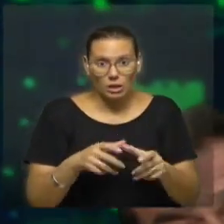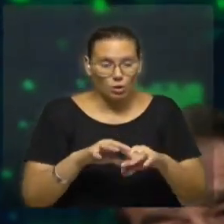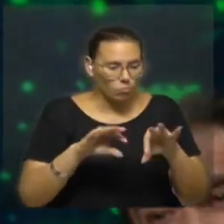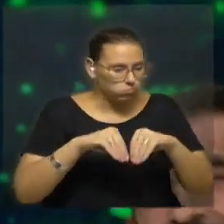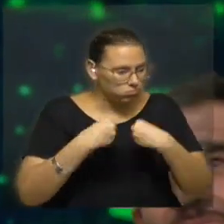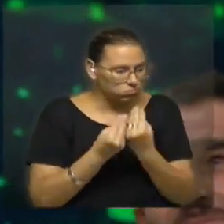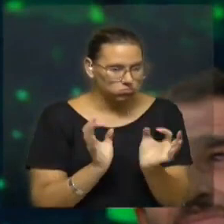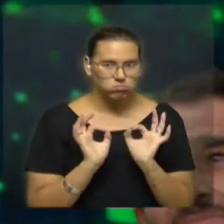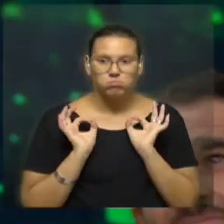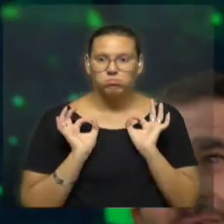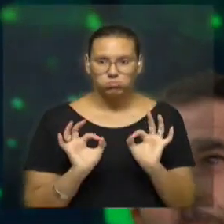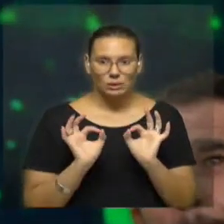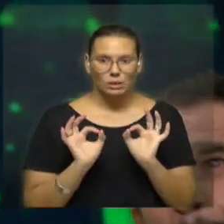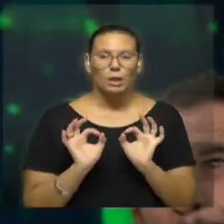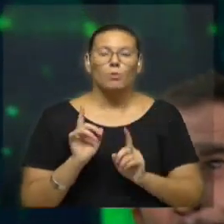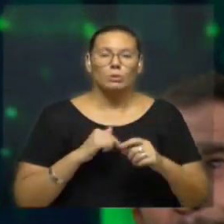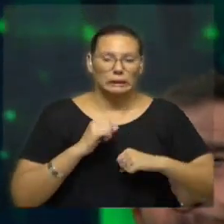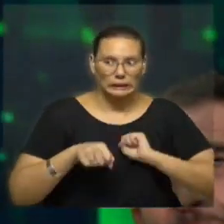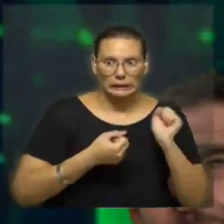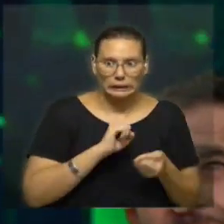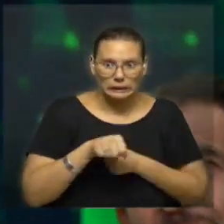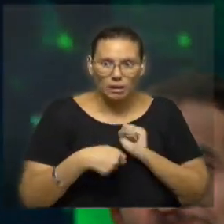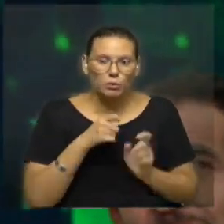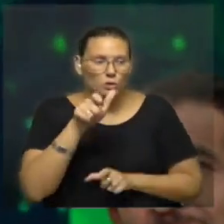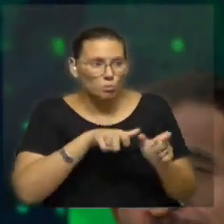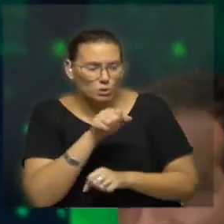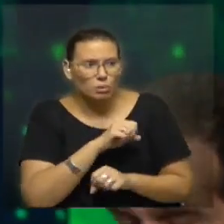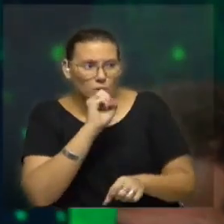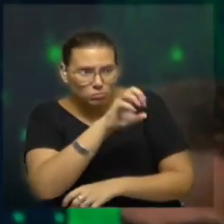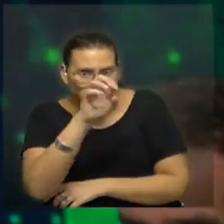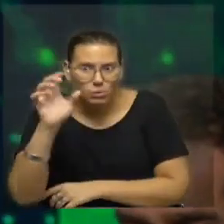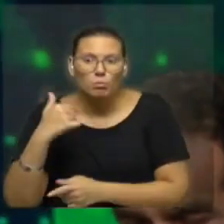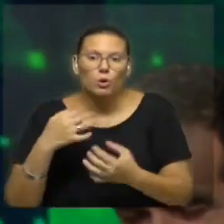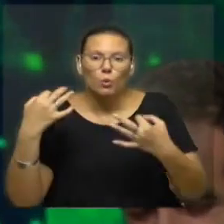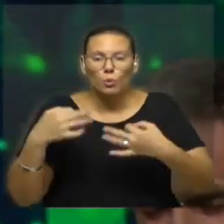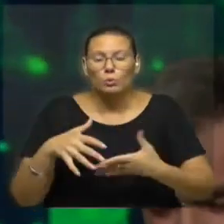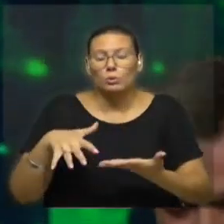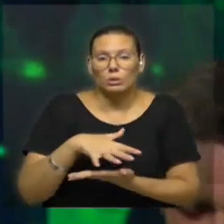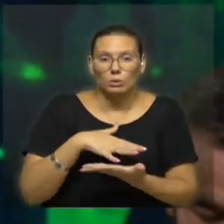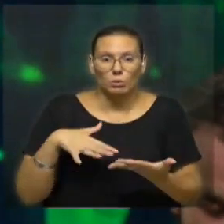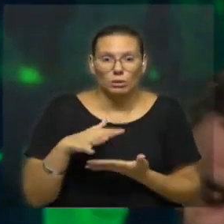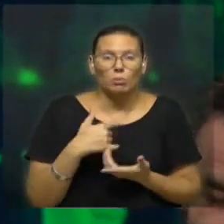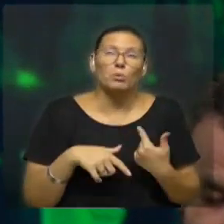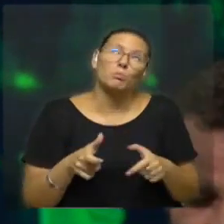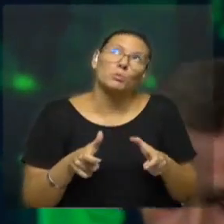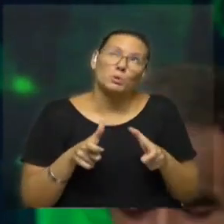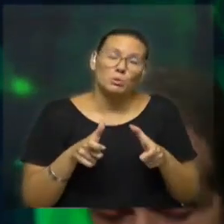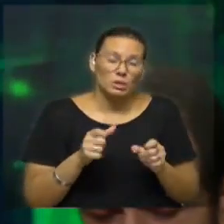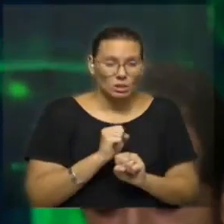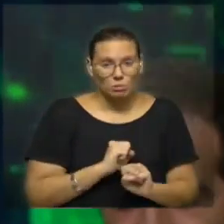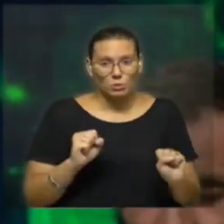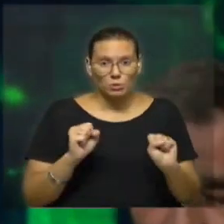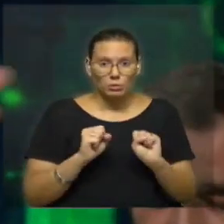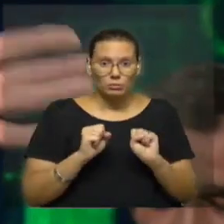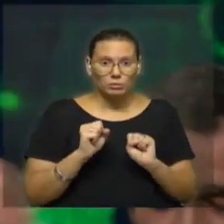todo, ¿viste? Porque uno estaba nervioso también por cumplir con la gente y justo pasó esto, ¿viste? Pero por suerte salió todo bien.